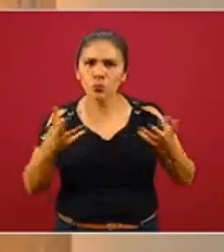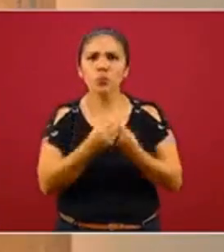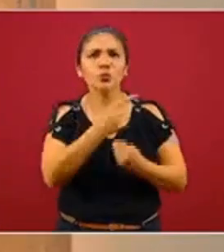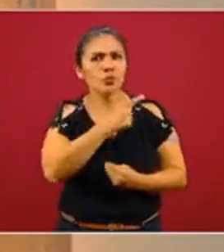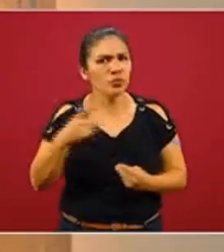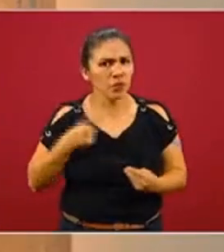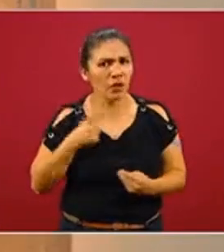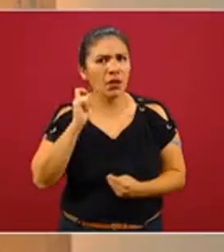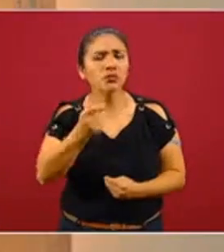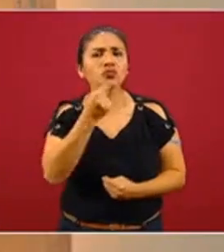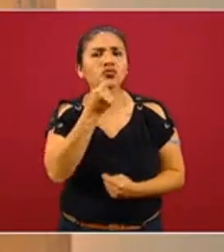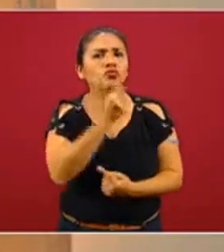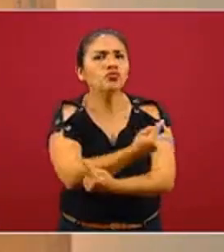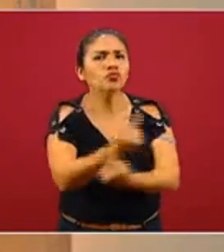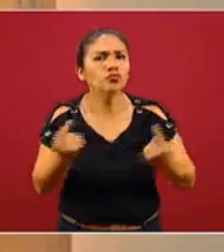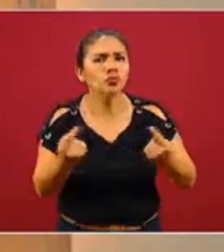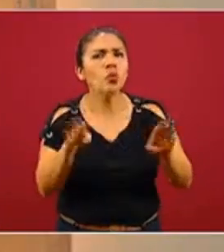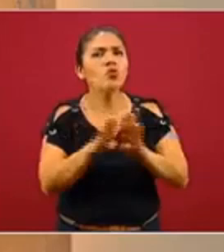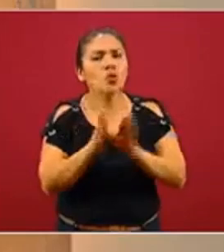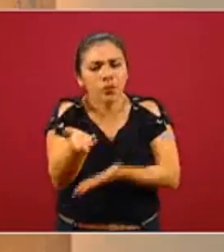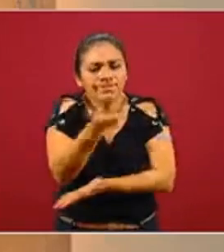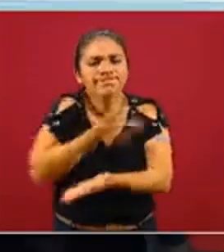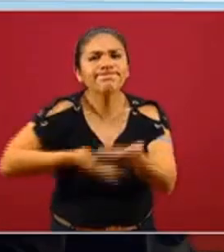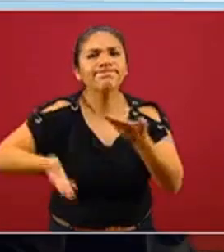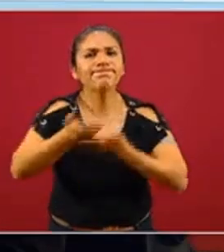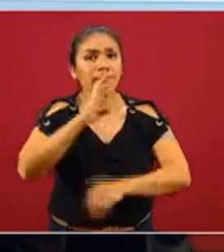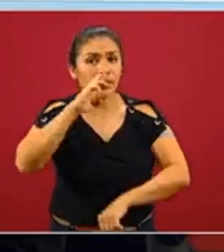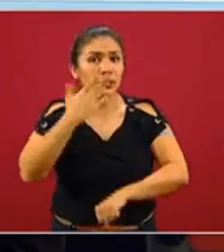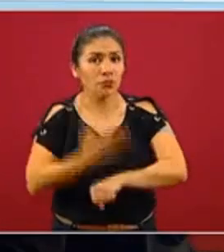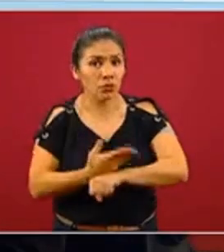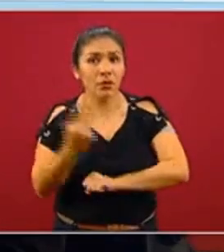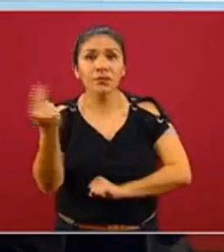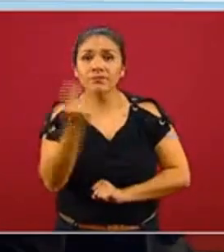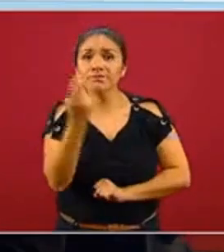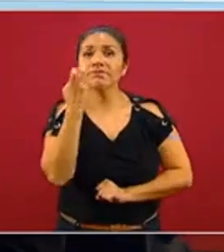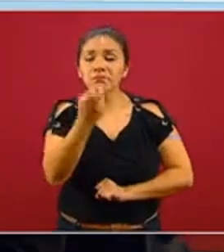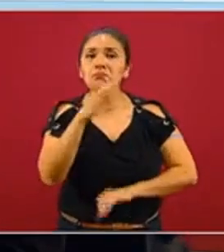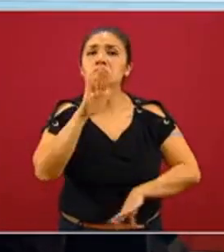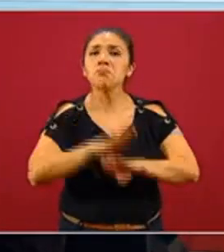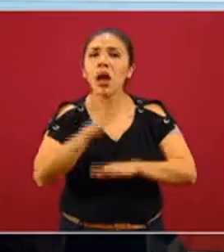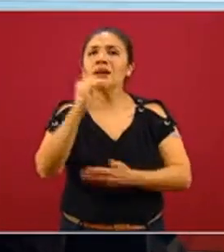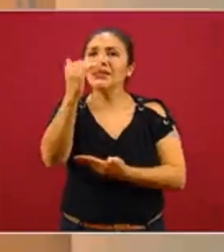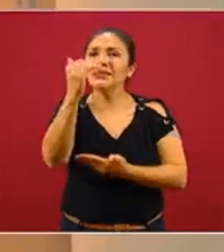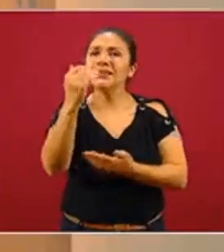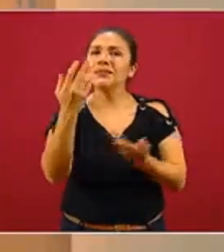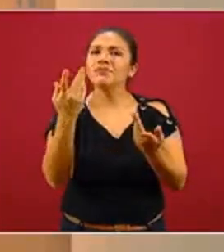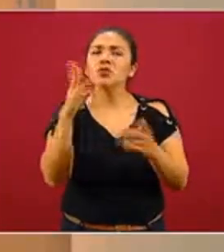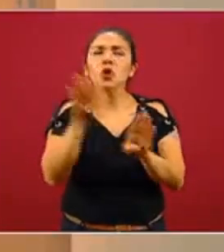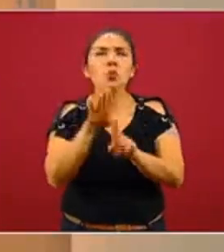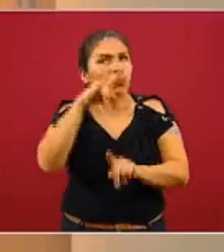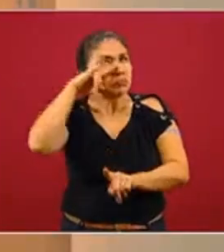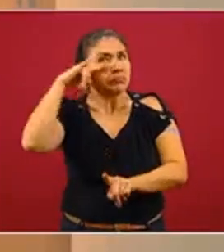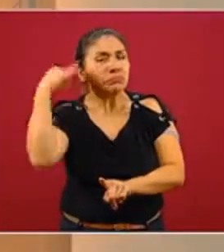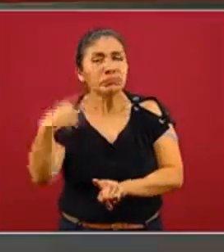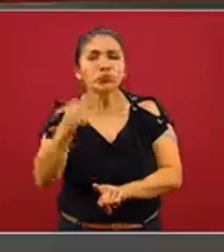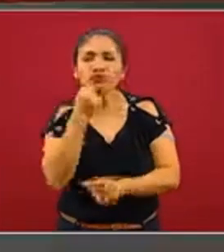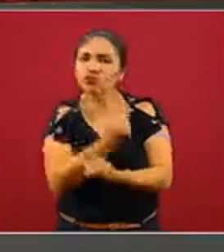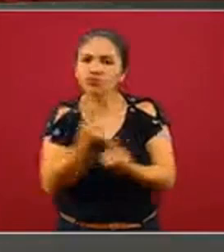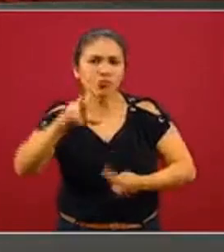niños, sino una visión de corresponsabilidad. Necesitamos aplanar la curva de su invisibilidad. Muchas